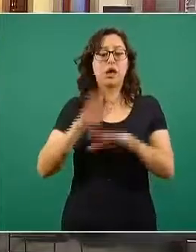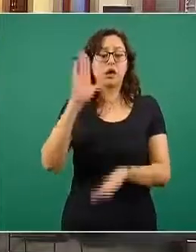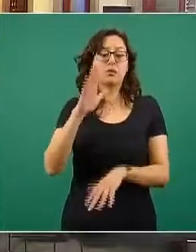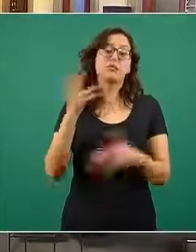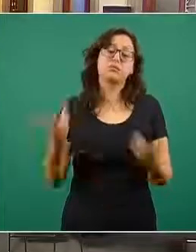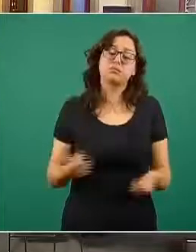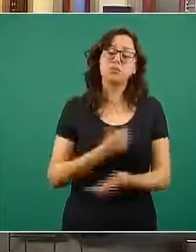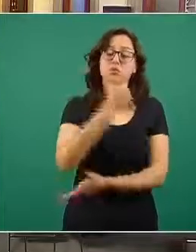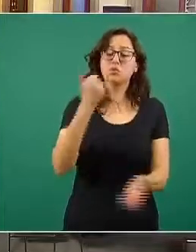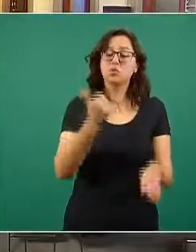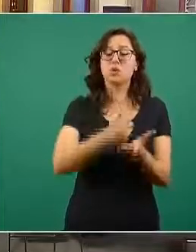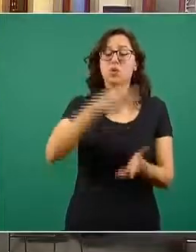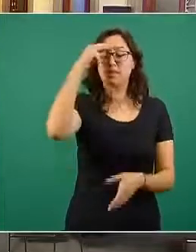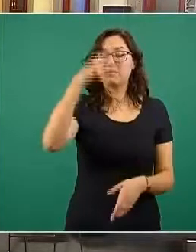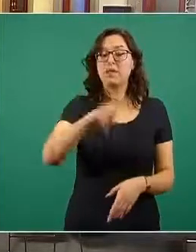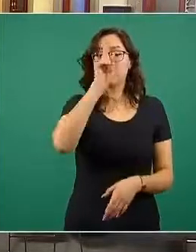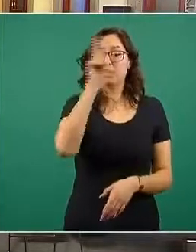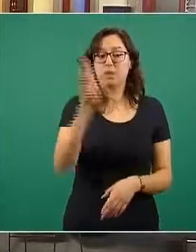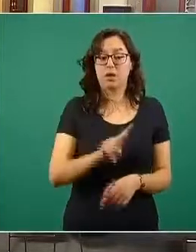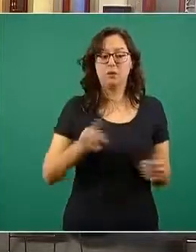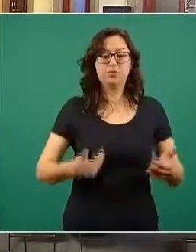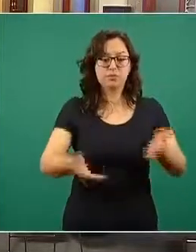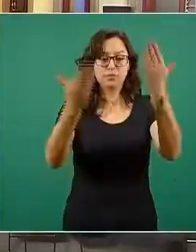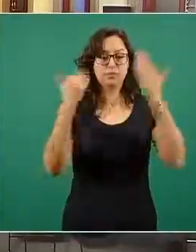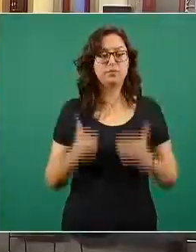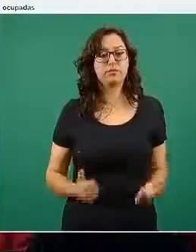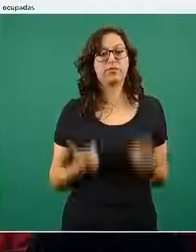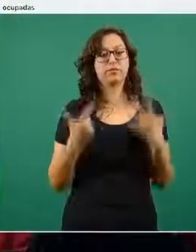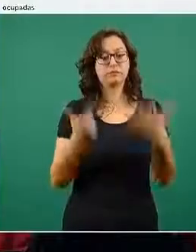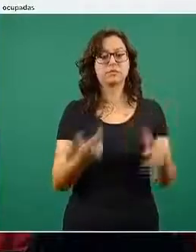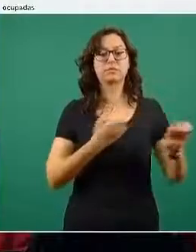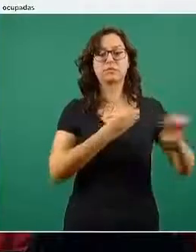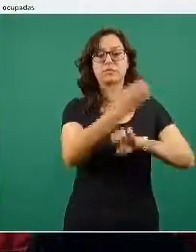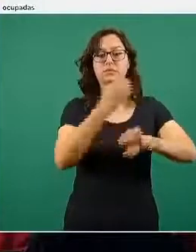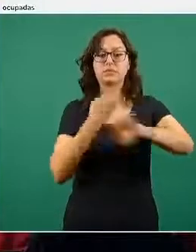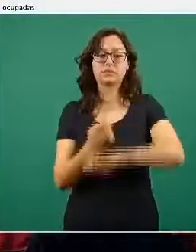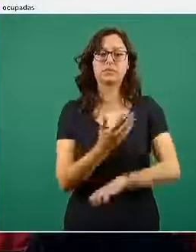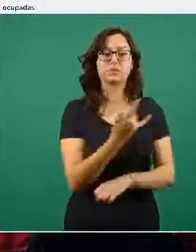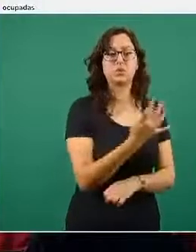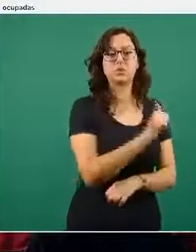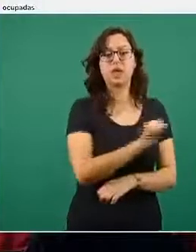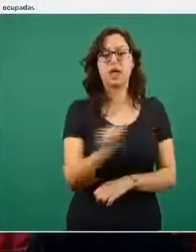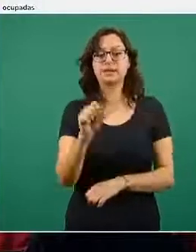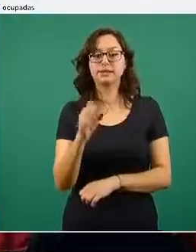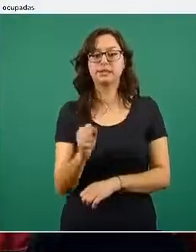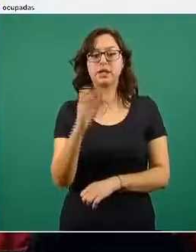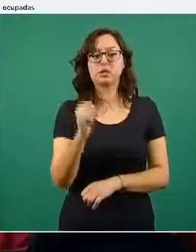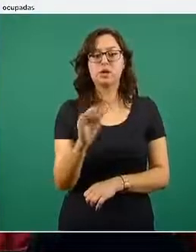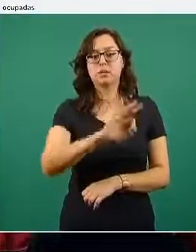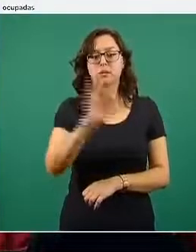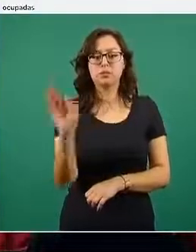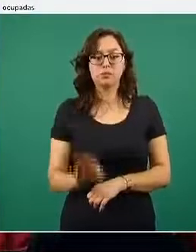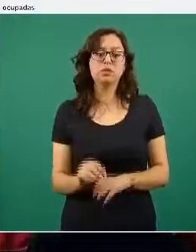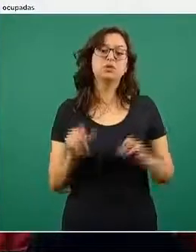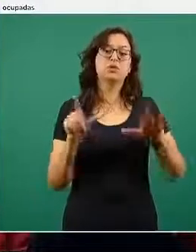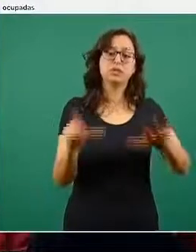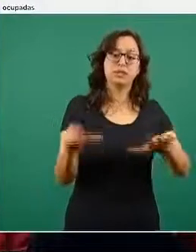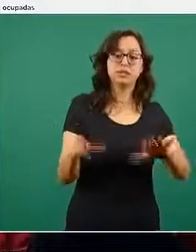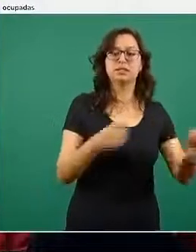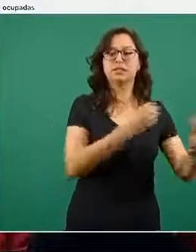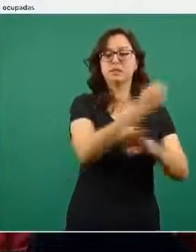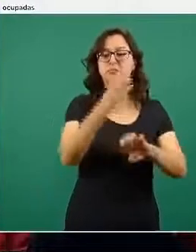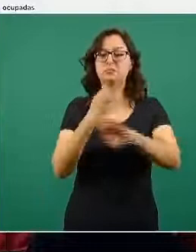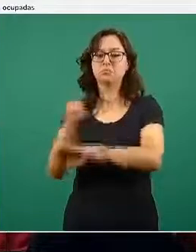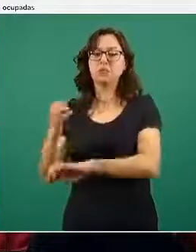al 90%, 7 entidades federativas entre el 50 y el 69% y 17 de los estados con menos